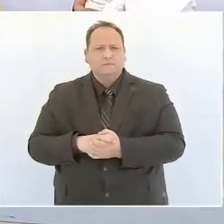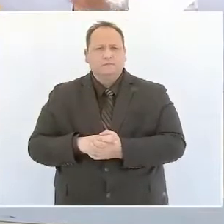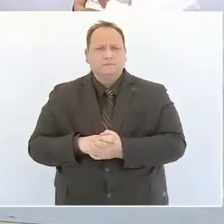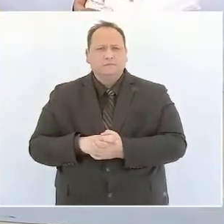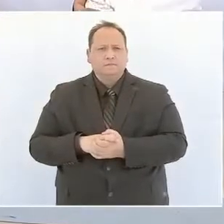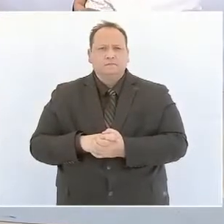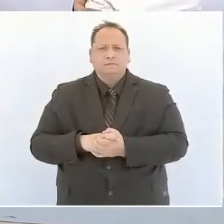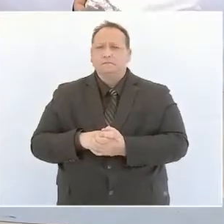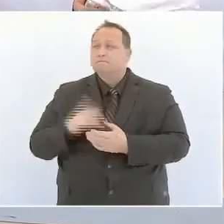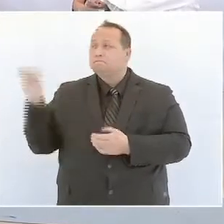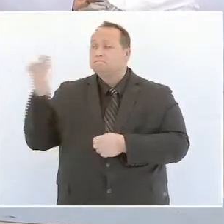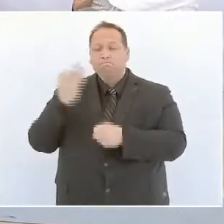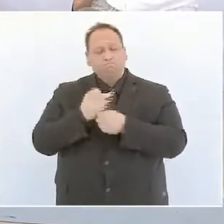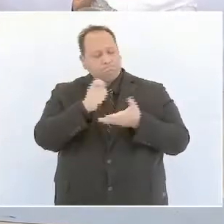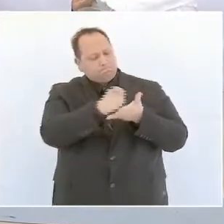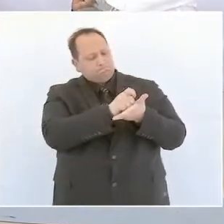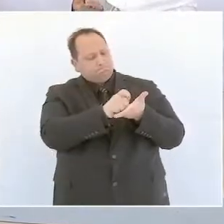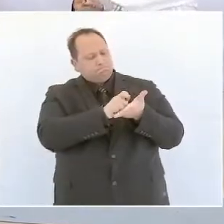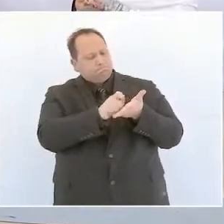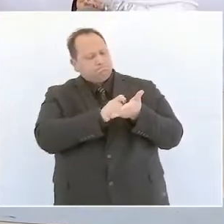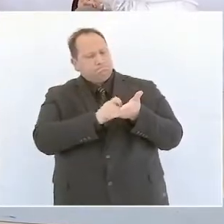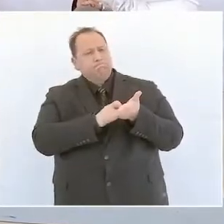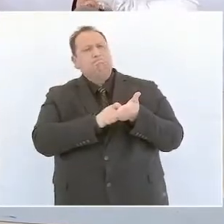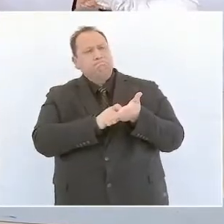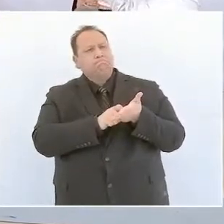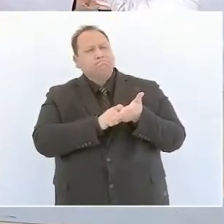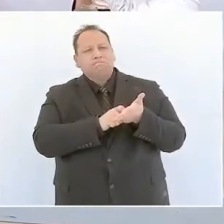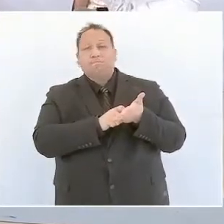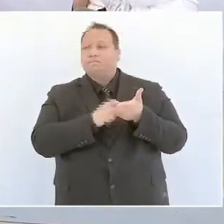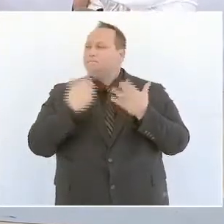que está tomando nota.